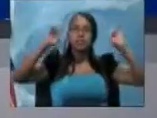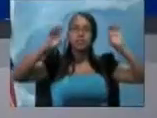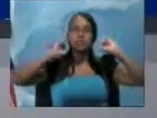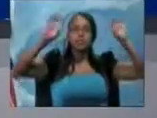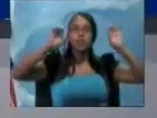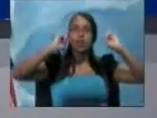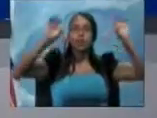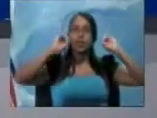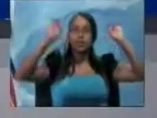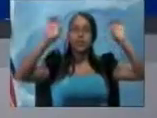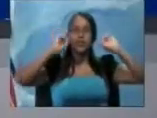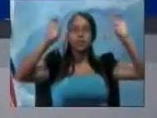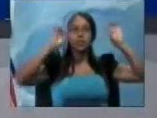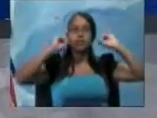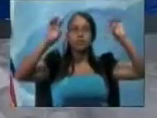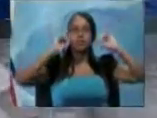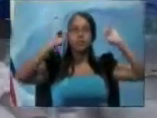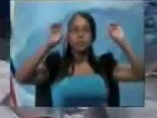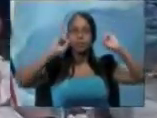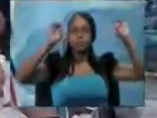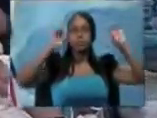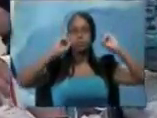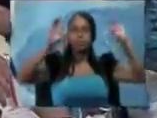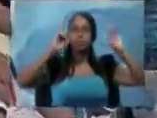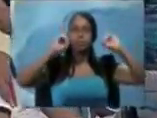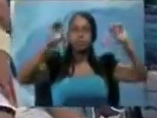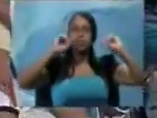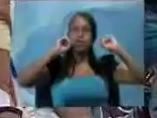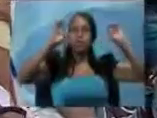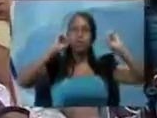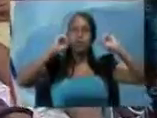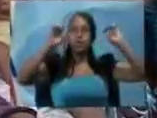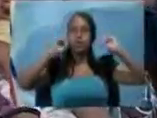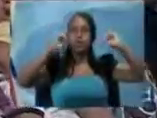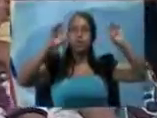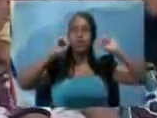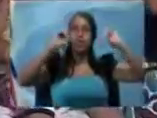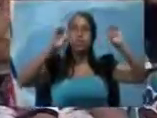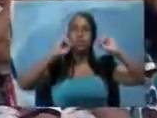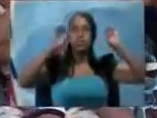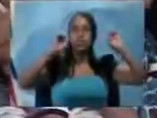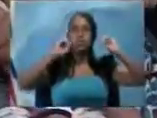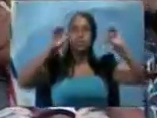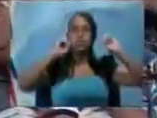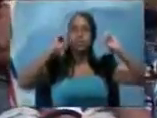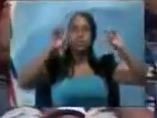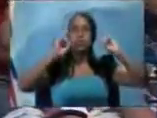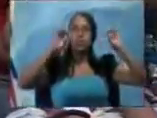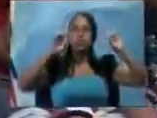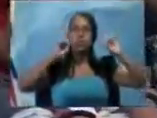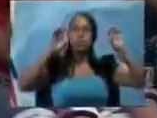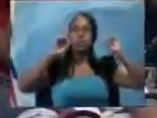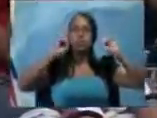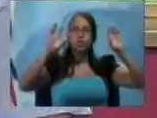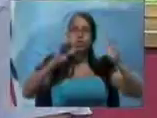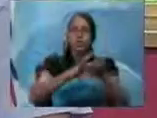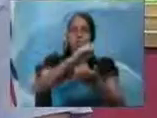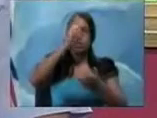aleluya gloria a Dios Gloria a Dios Gloria a Dios Gloria a Dios Gloria a Dios Gloria a